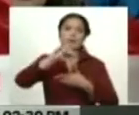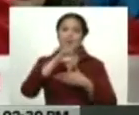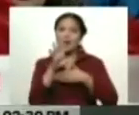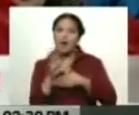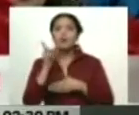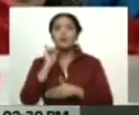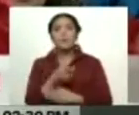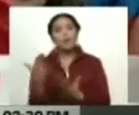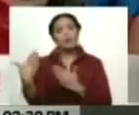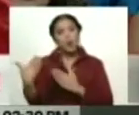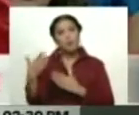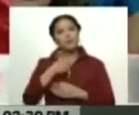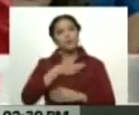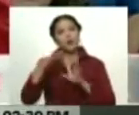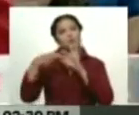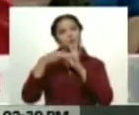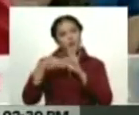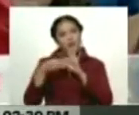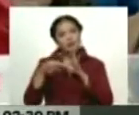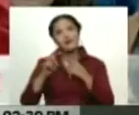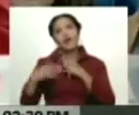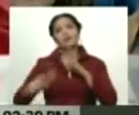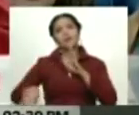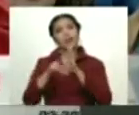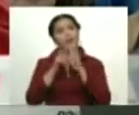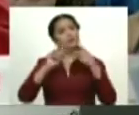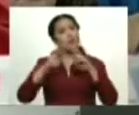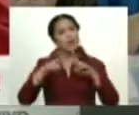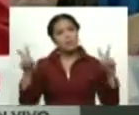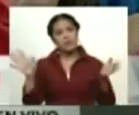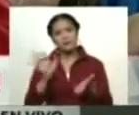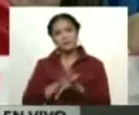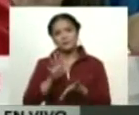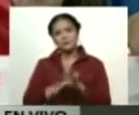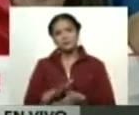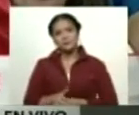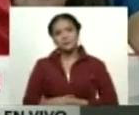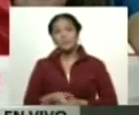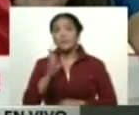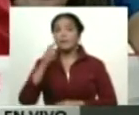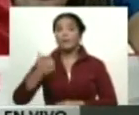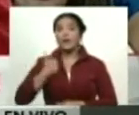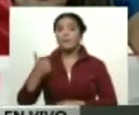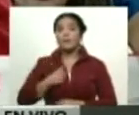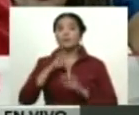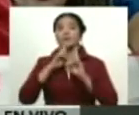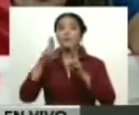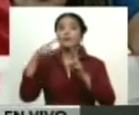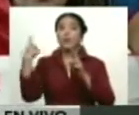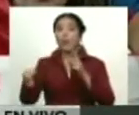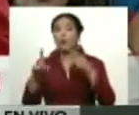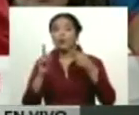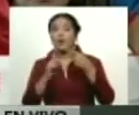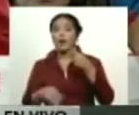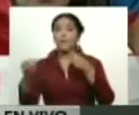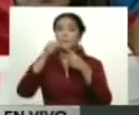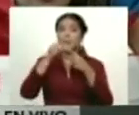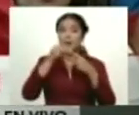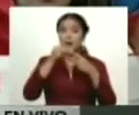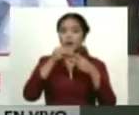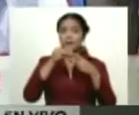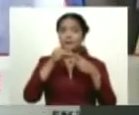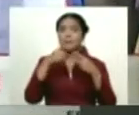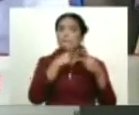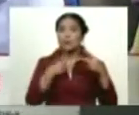de apoyo a nuestra soberanía, al derecho a la paz que tenemos. Y aprovecho para contestarte la primera pregunta